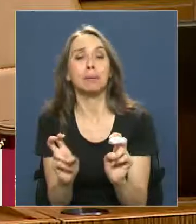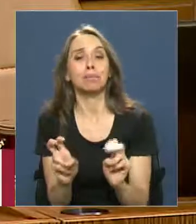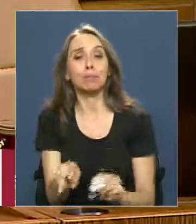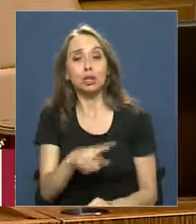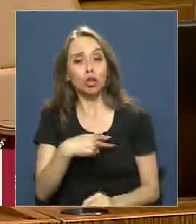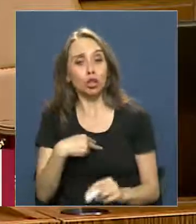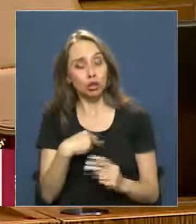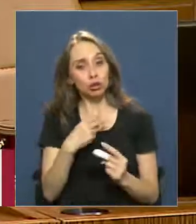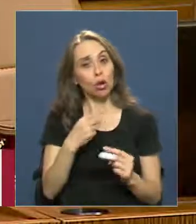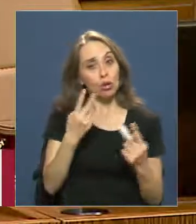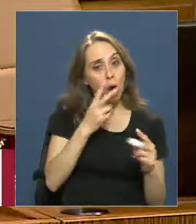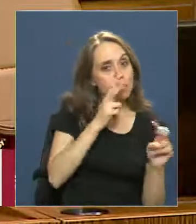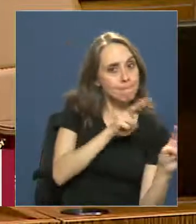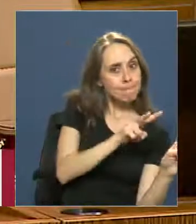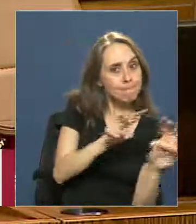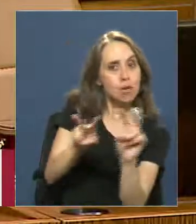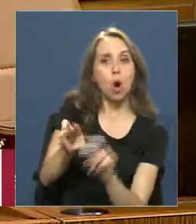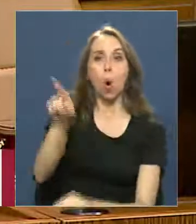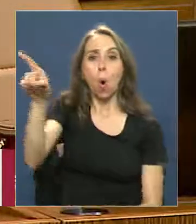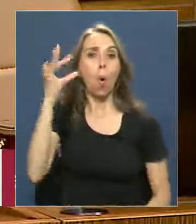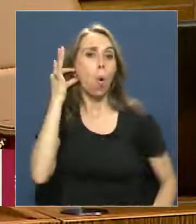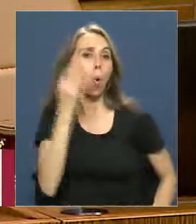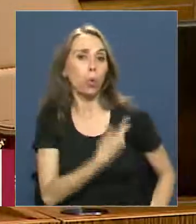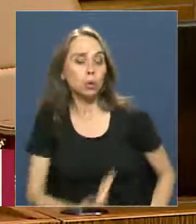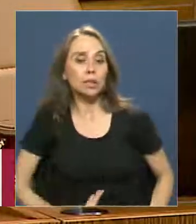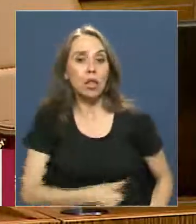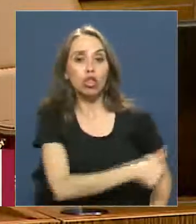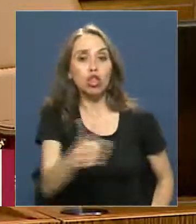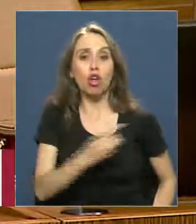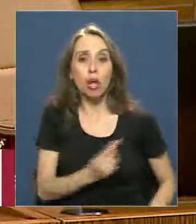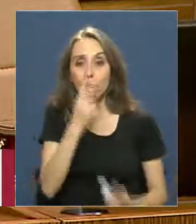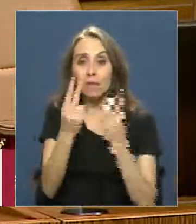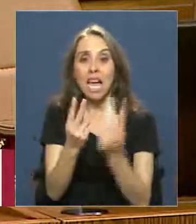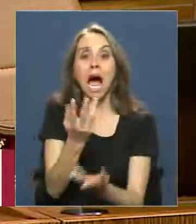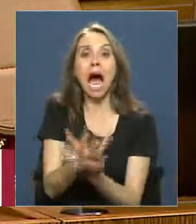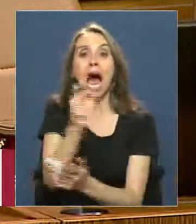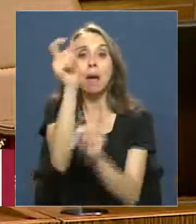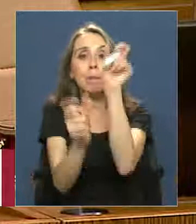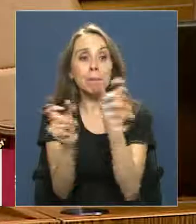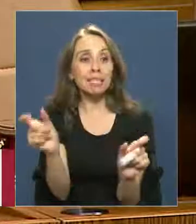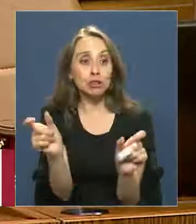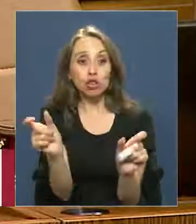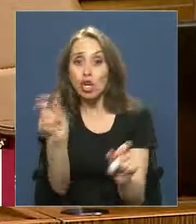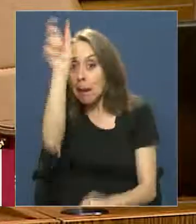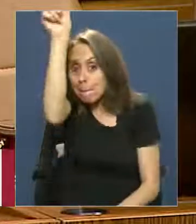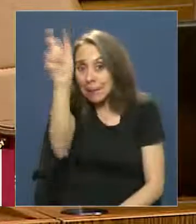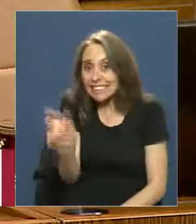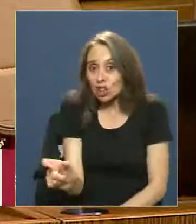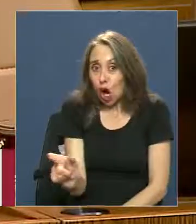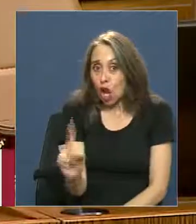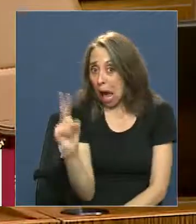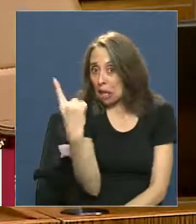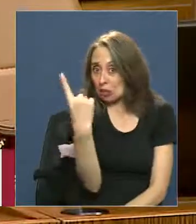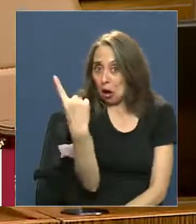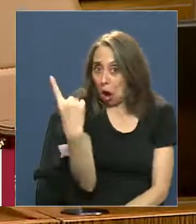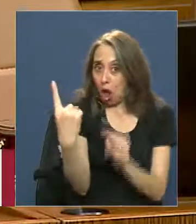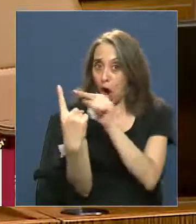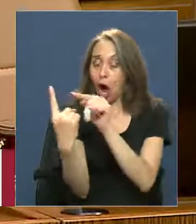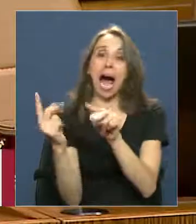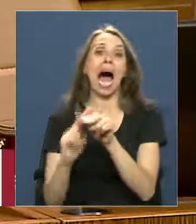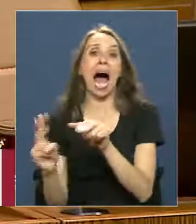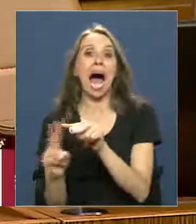hemos observado, probablemente usted y todo, es que hay personas naturales que realizan